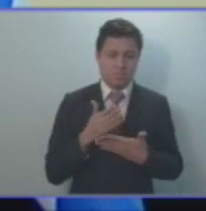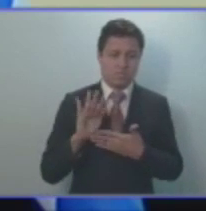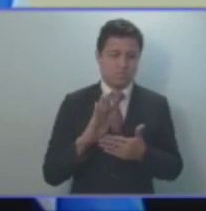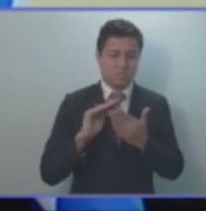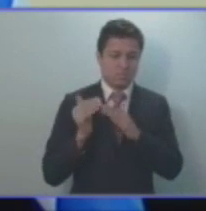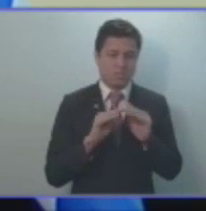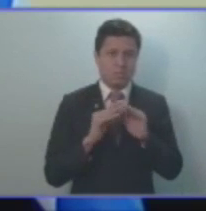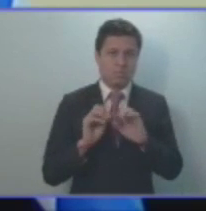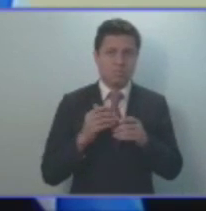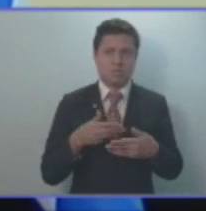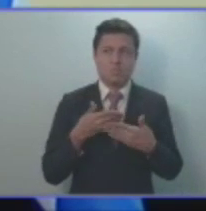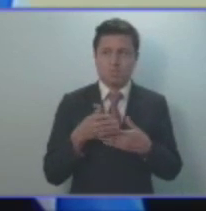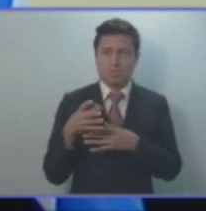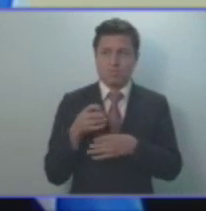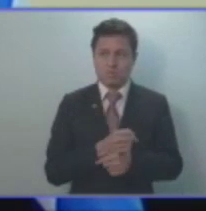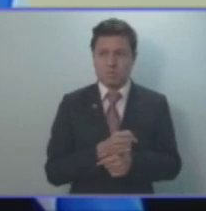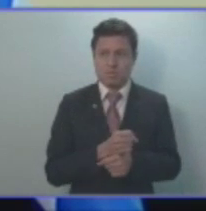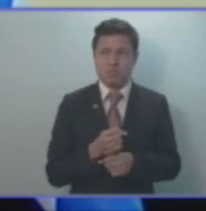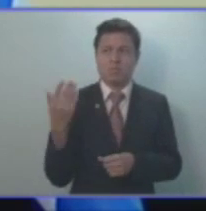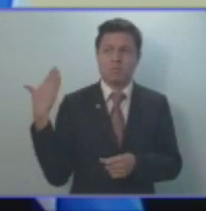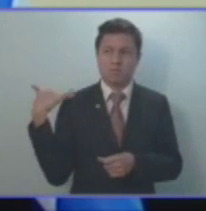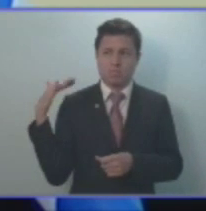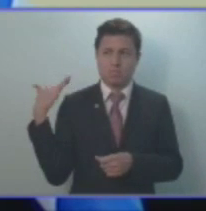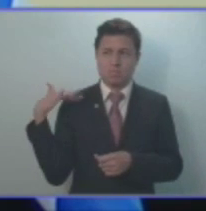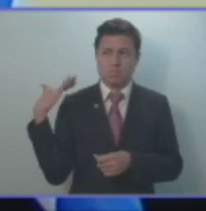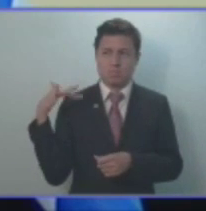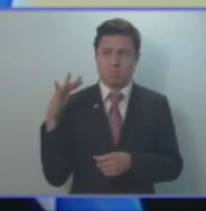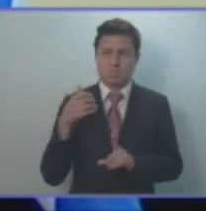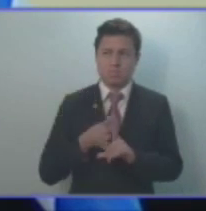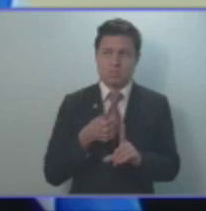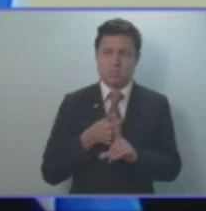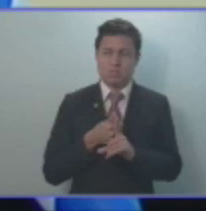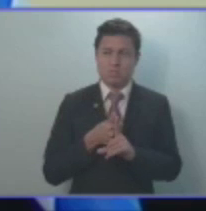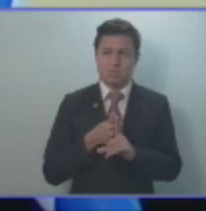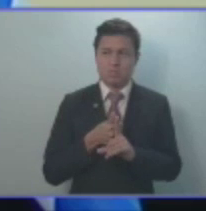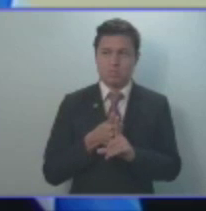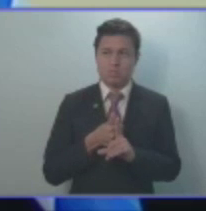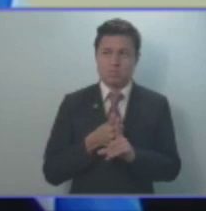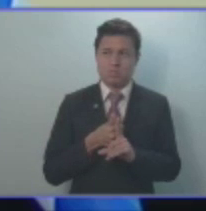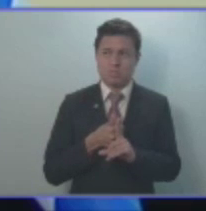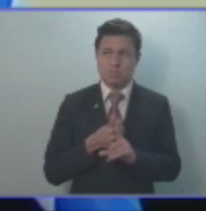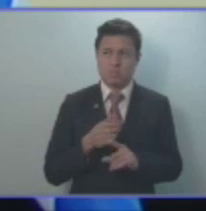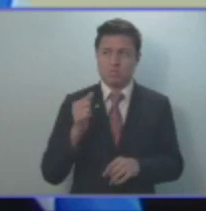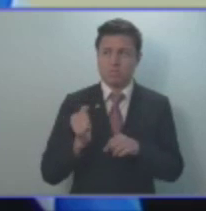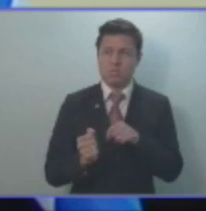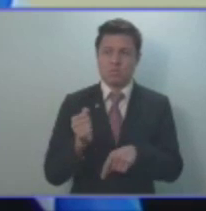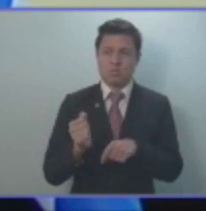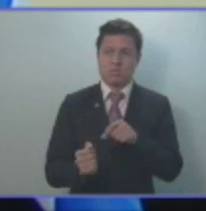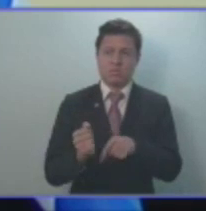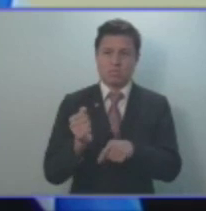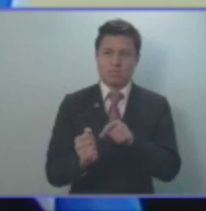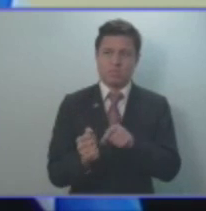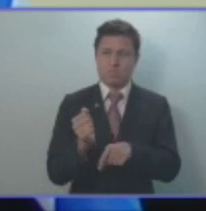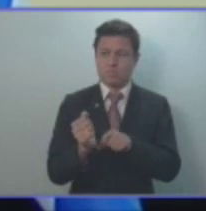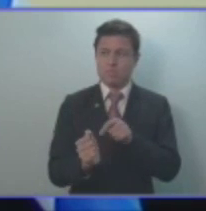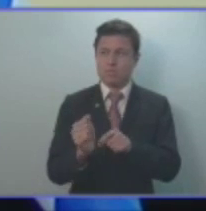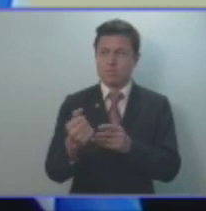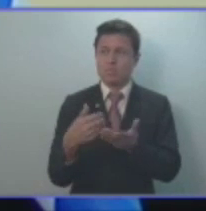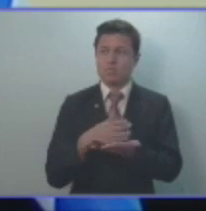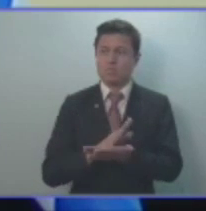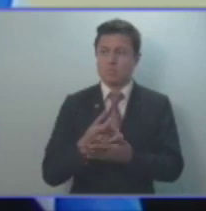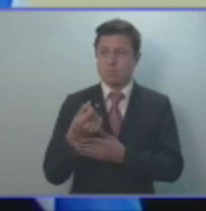comunidades conservan prácticas y costumbres propias en lo referido a la agricultura, educación,